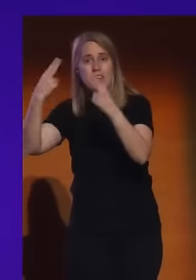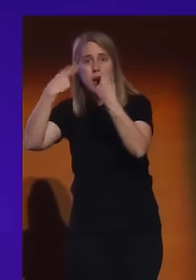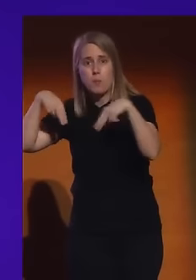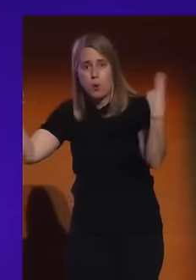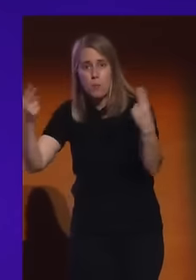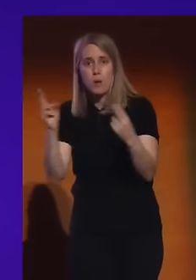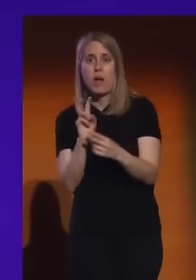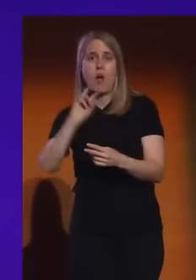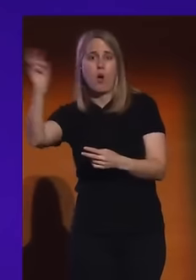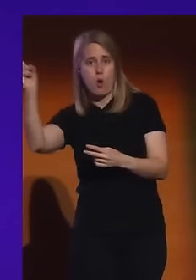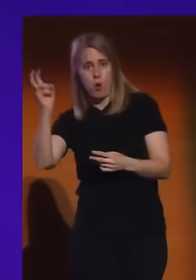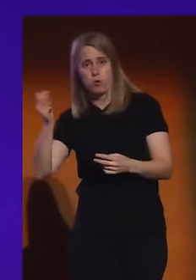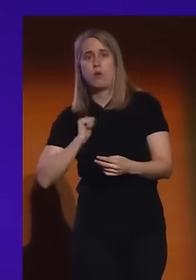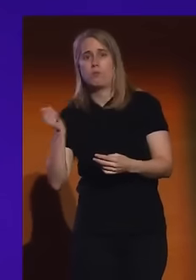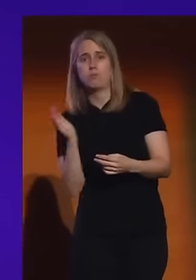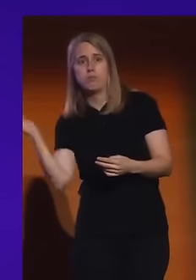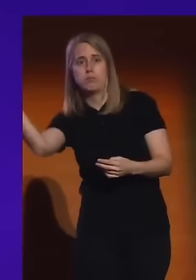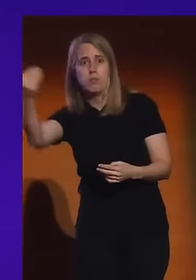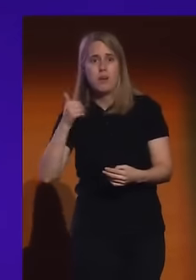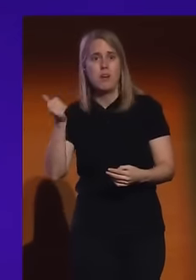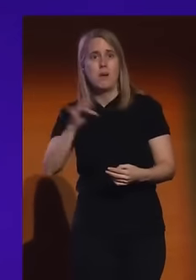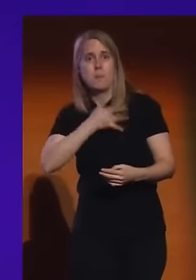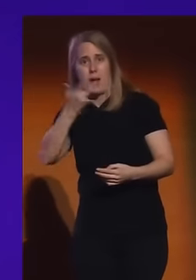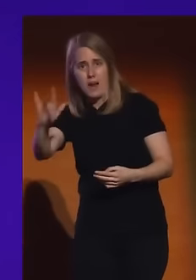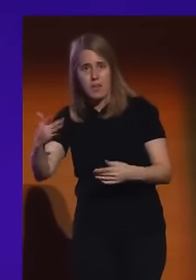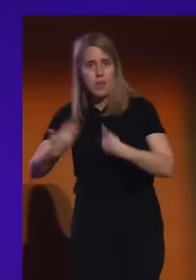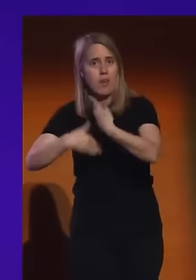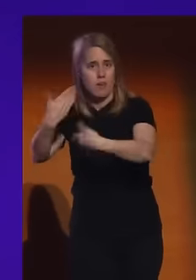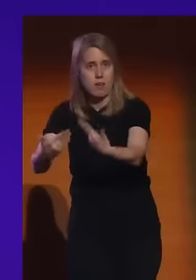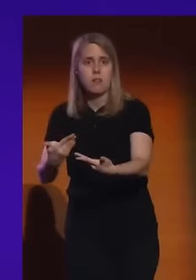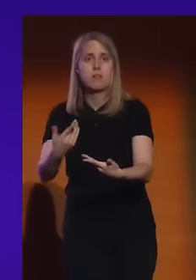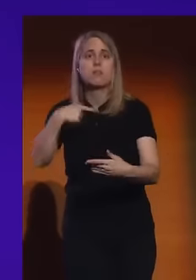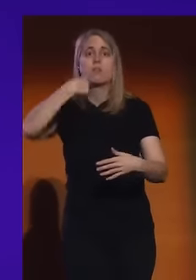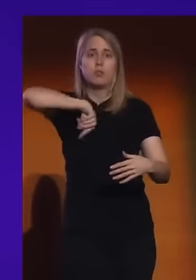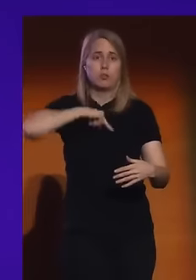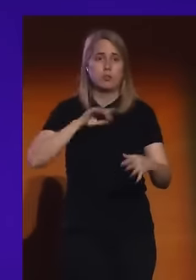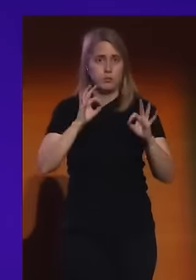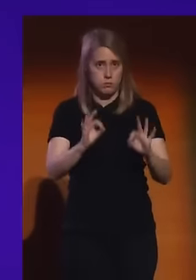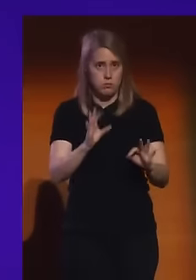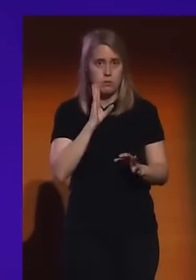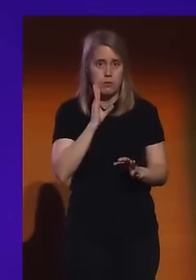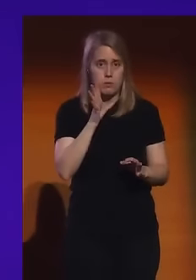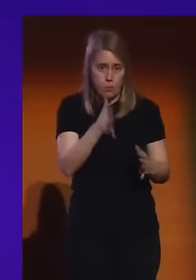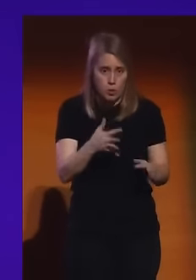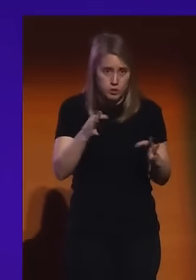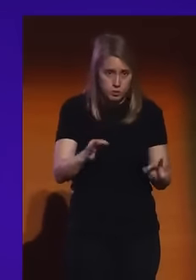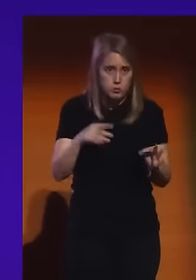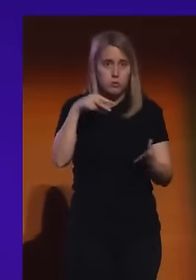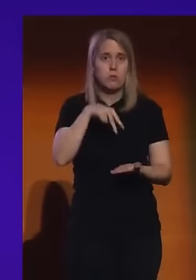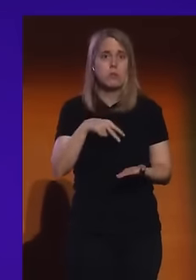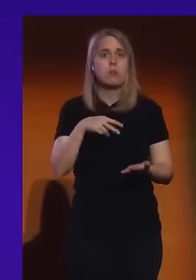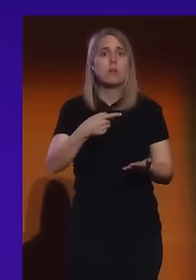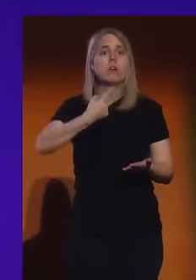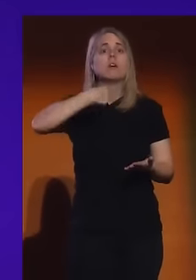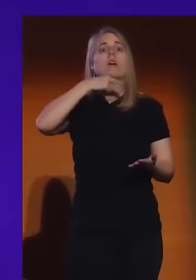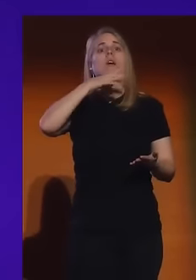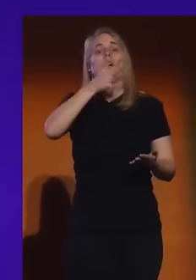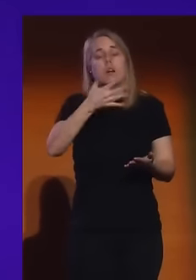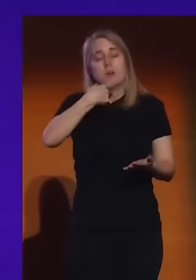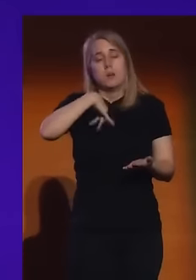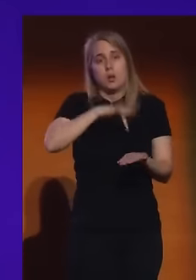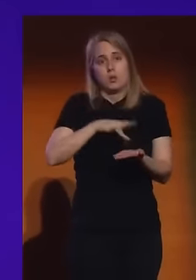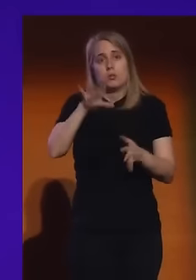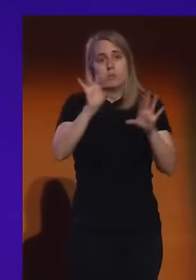publiko alternatibo martxan jart zeko horaro gaude eta horaro erab